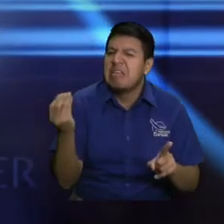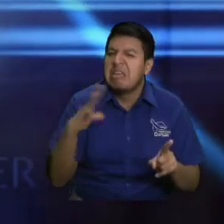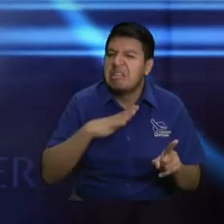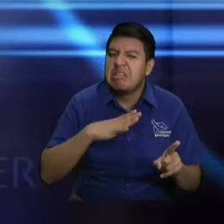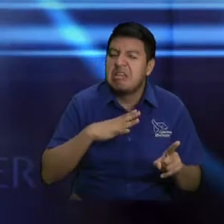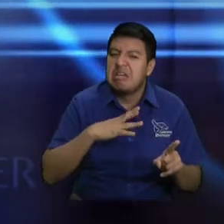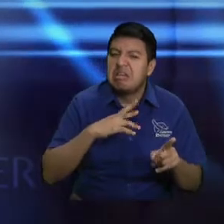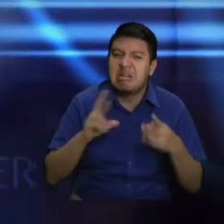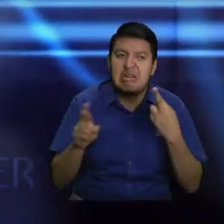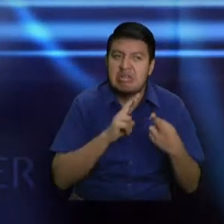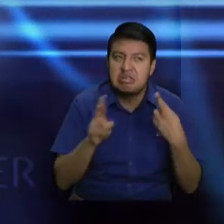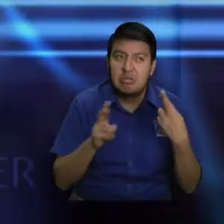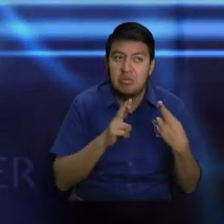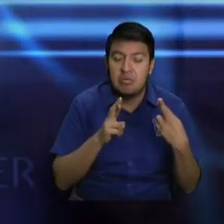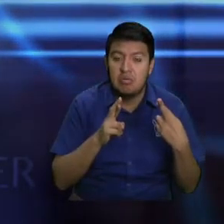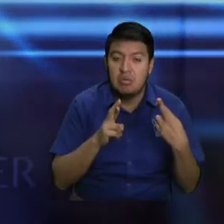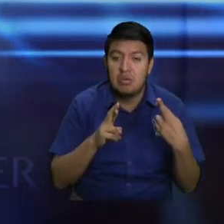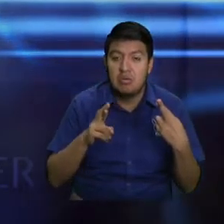y concordia.